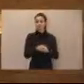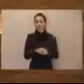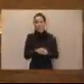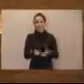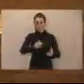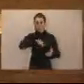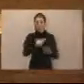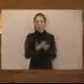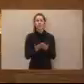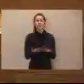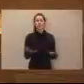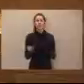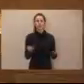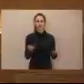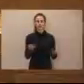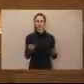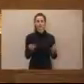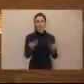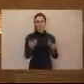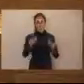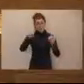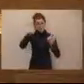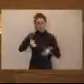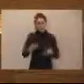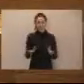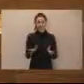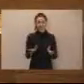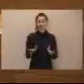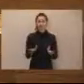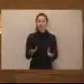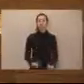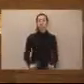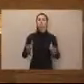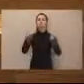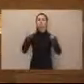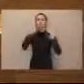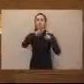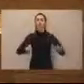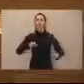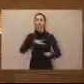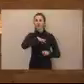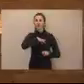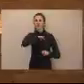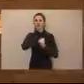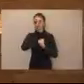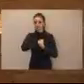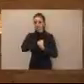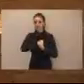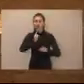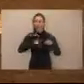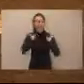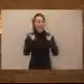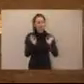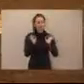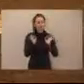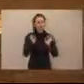Nosotros lo que le planteamos es que, contando, como van a contar, con la responsabilidad de los empleados públicos, tomen la misma decisión que se tomó para los